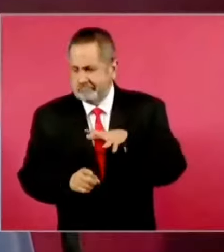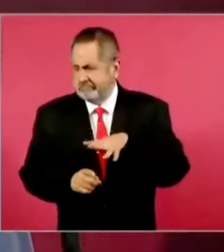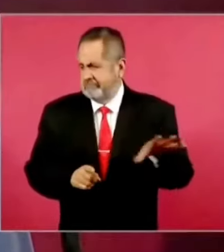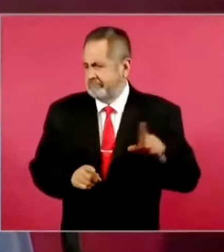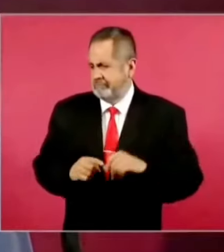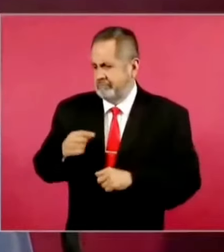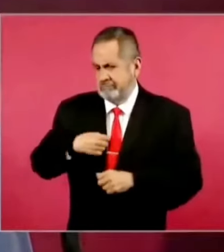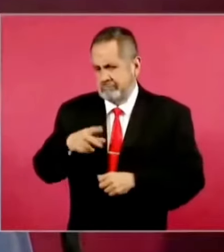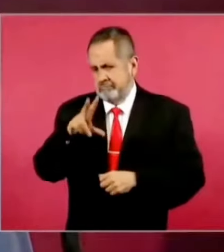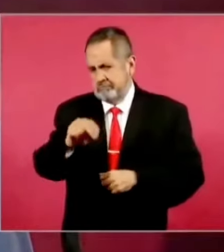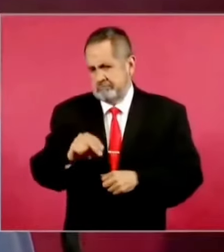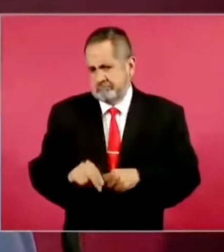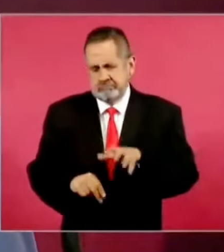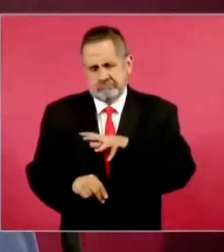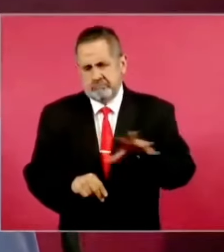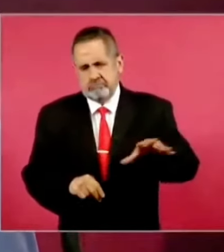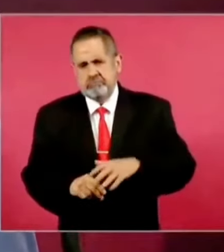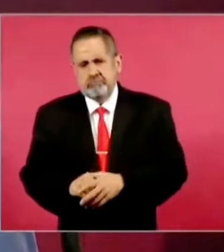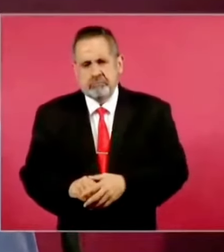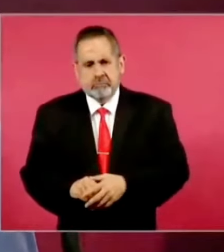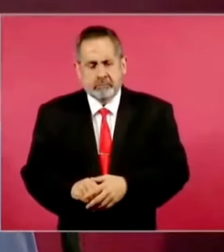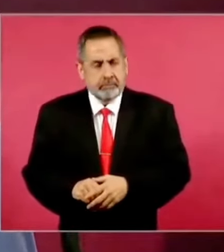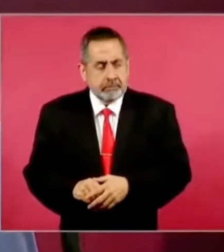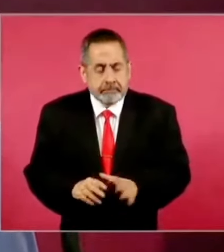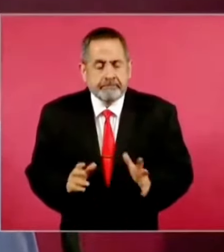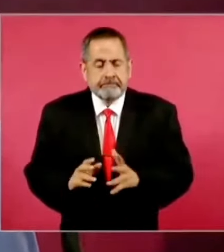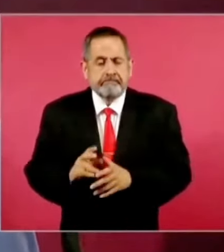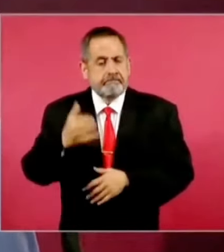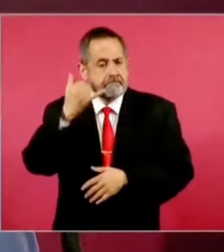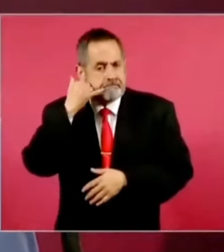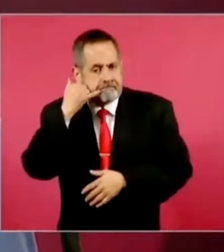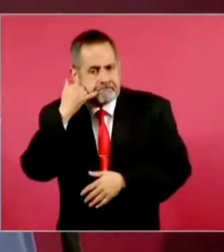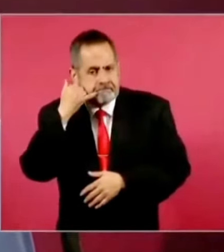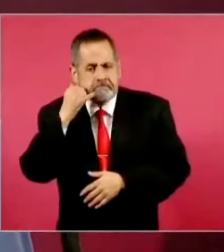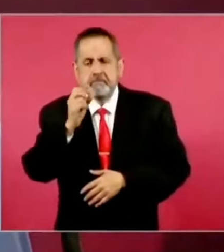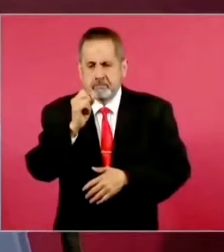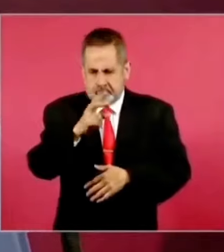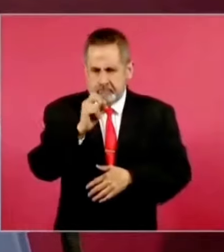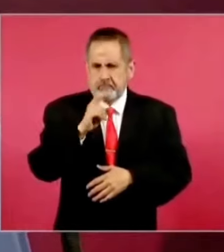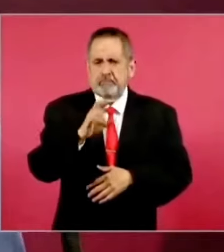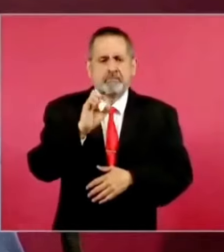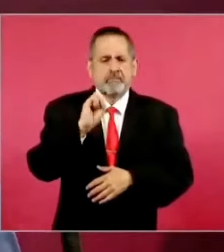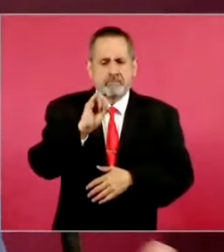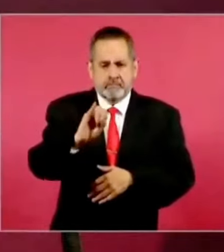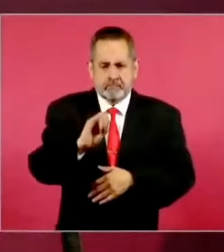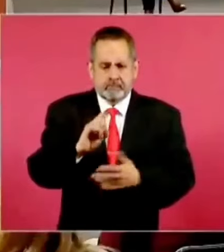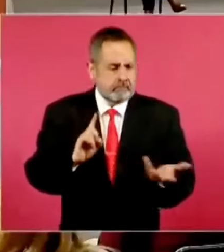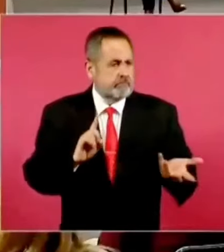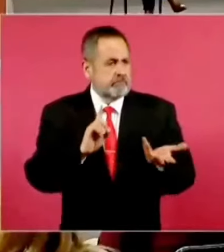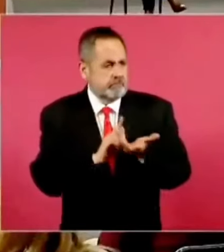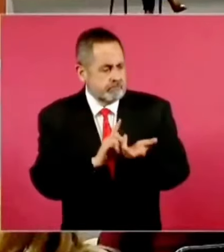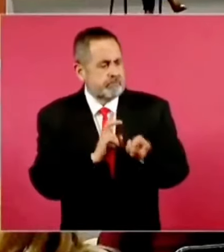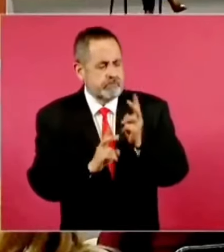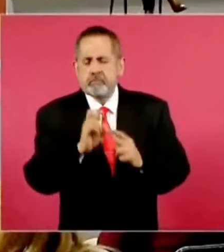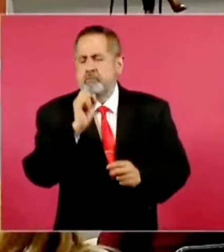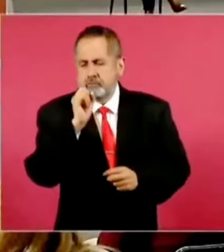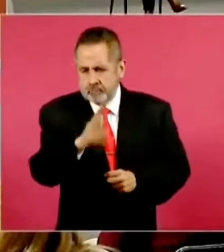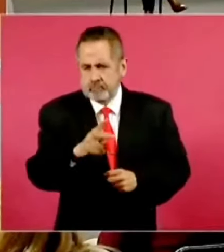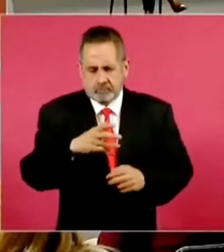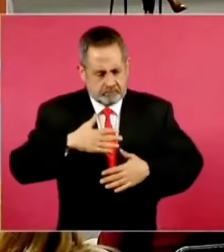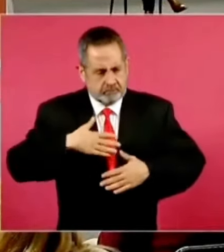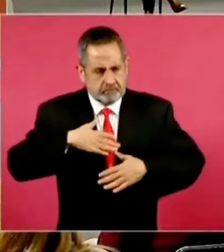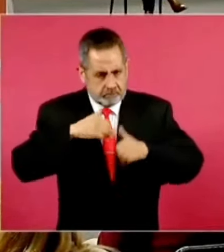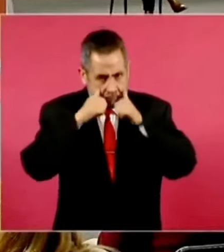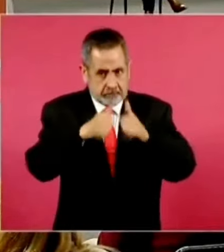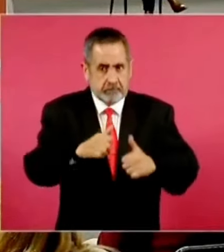recibir ya hice el compromiso que sí por qué porque cómo Este